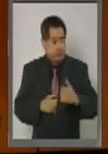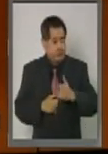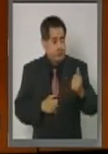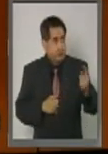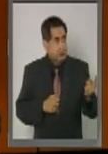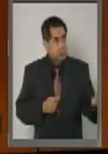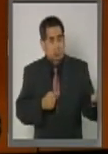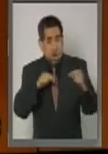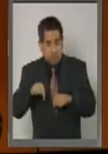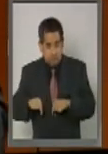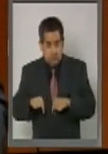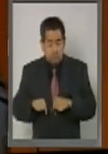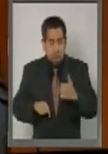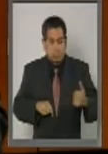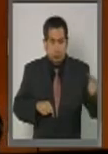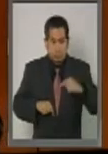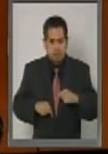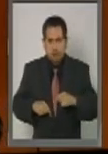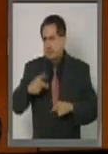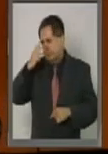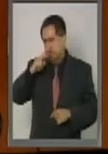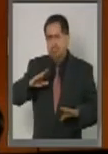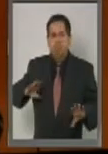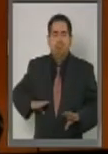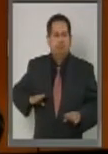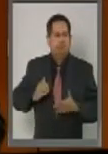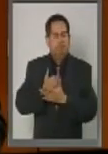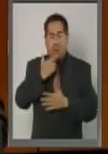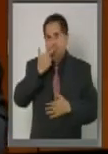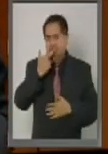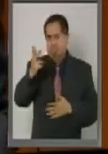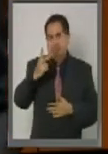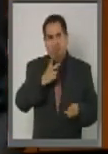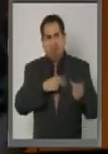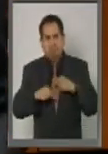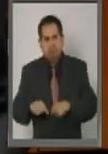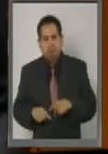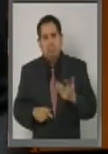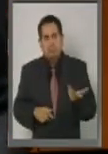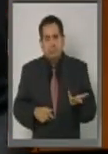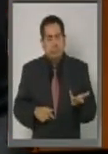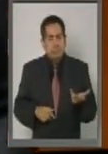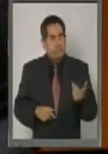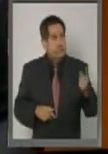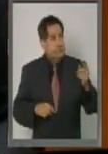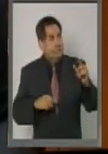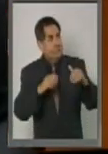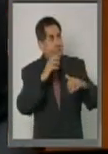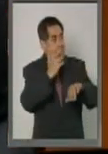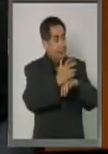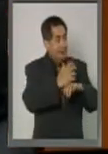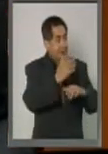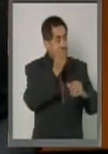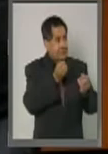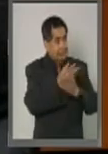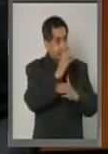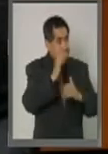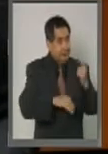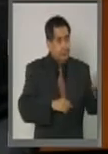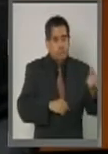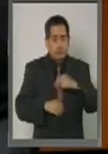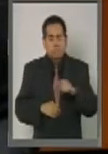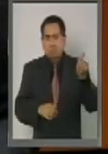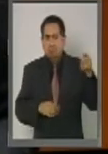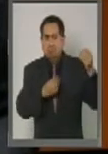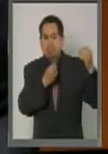que regresa a México, México gana. Por cada uno de los Dreamers que salga de Estados Unidos